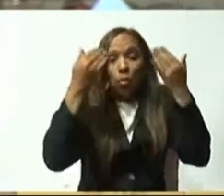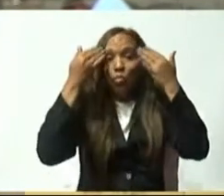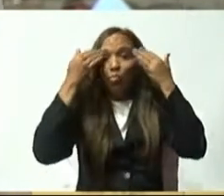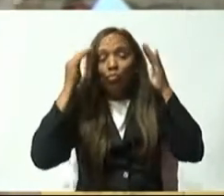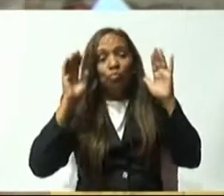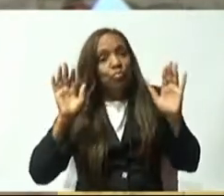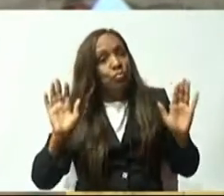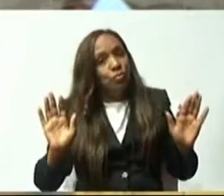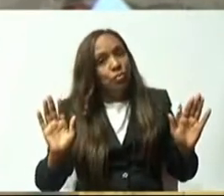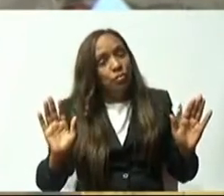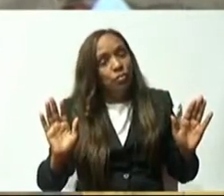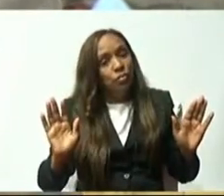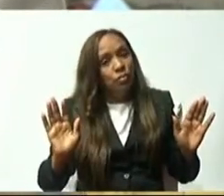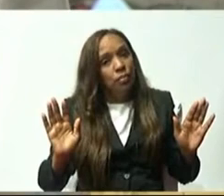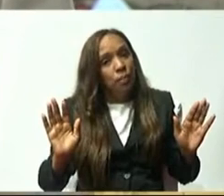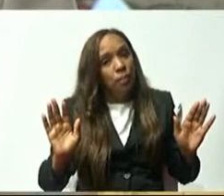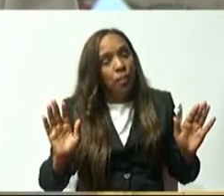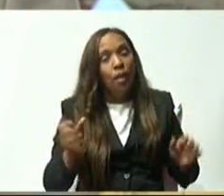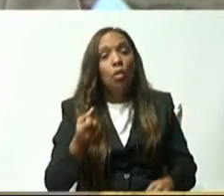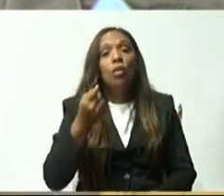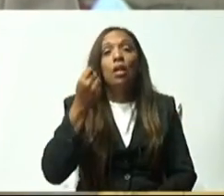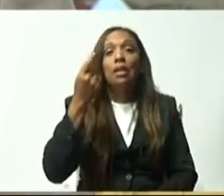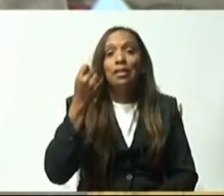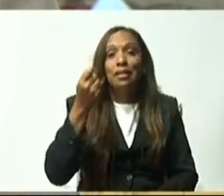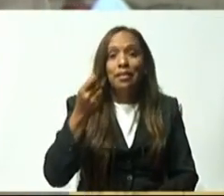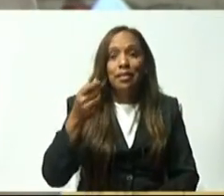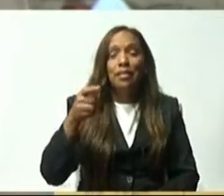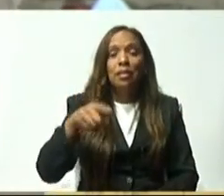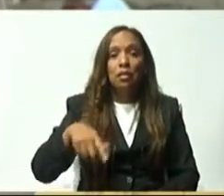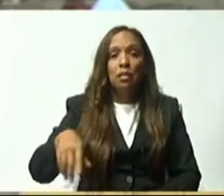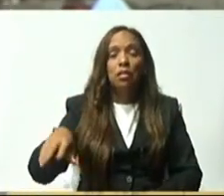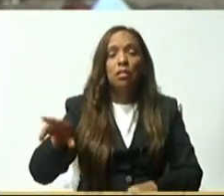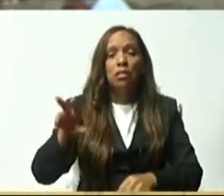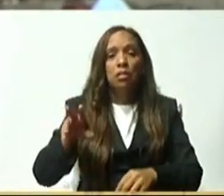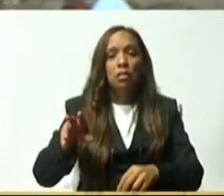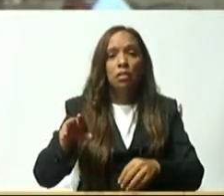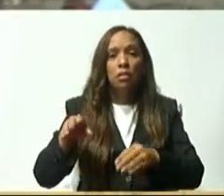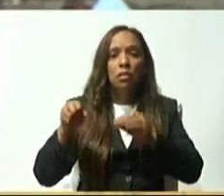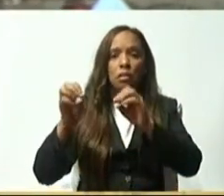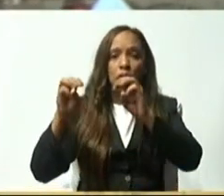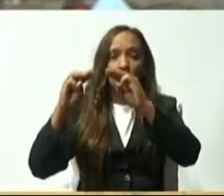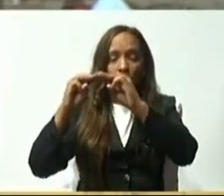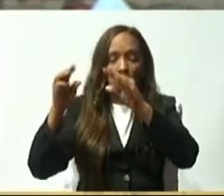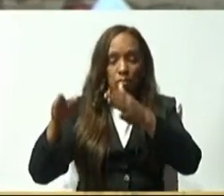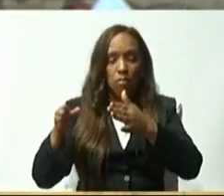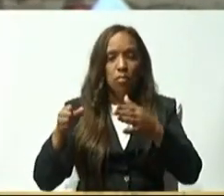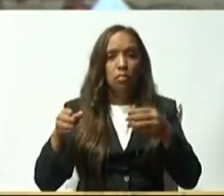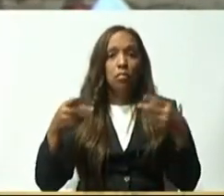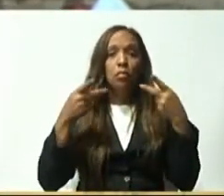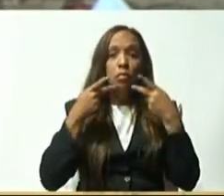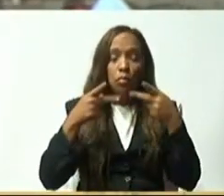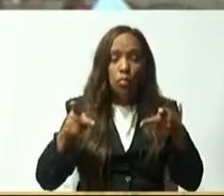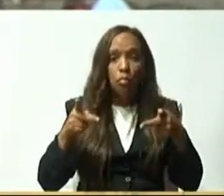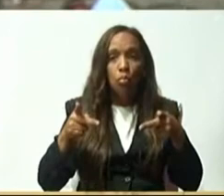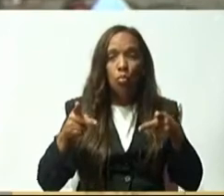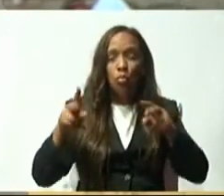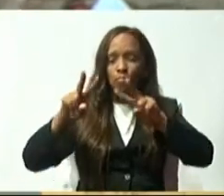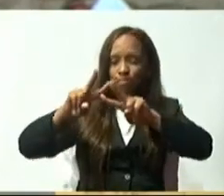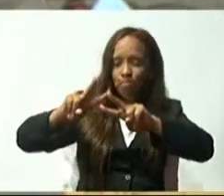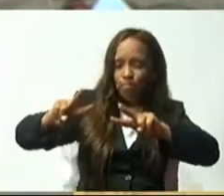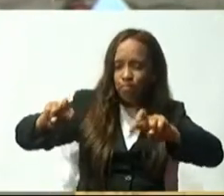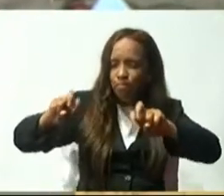la saludo. Y estoy totalmente de acuerdo con que todo el sistema político dominicano, la sociedad, se enrumbe a